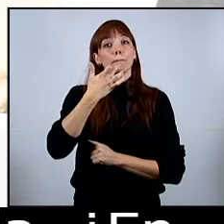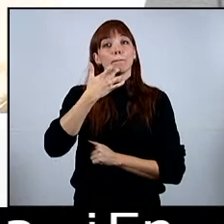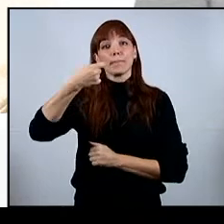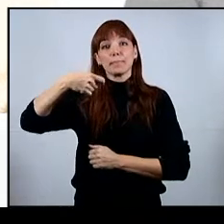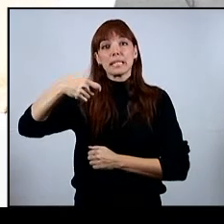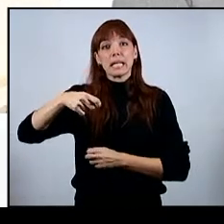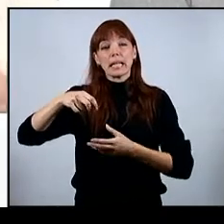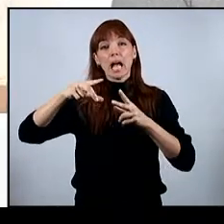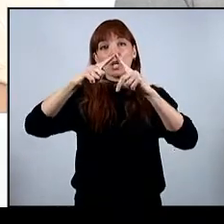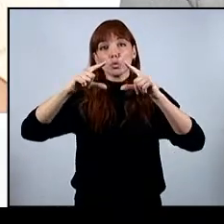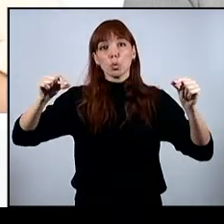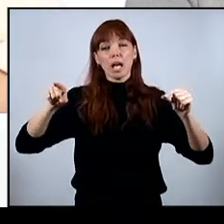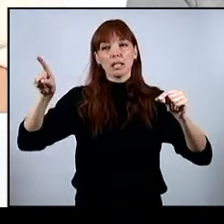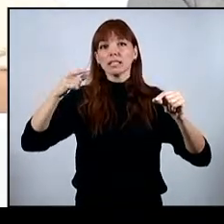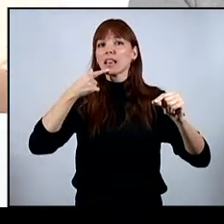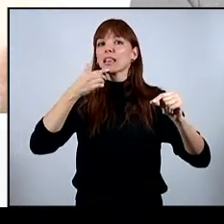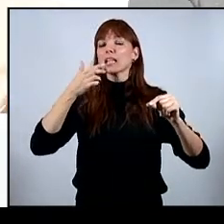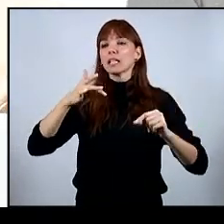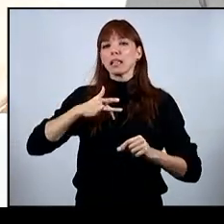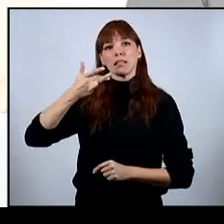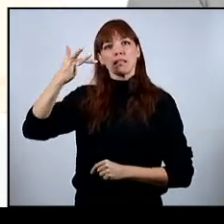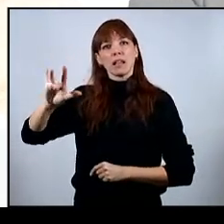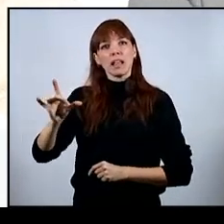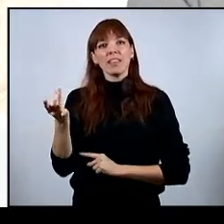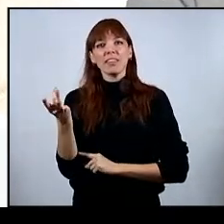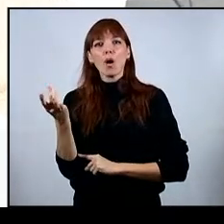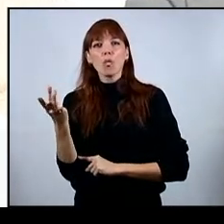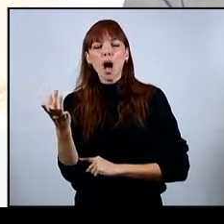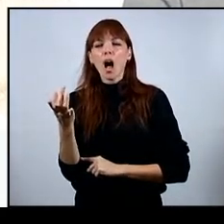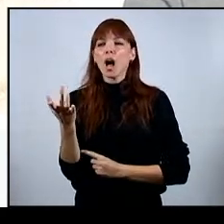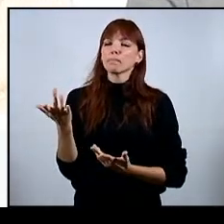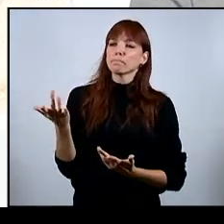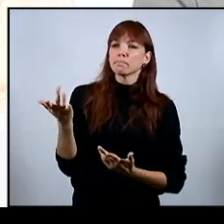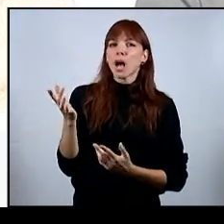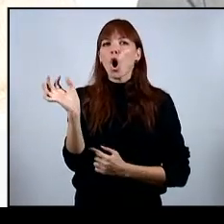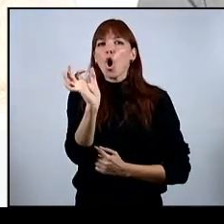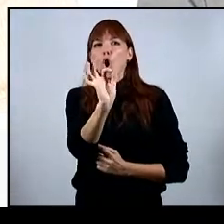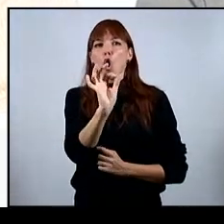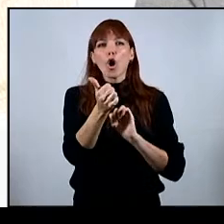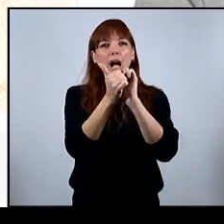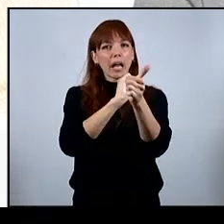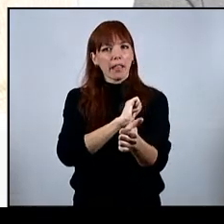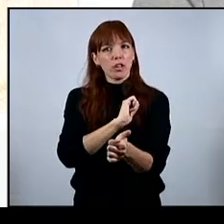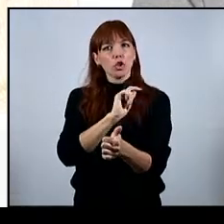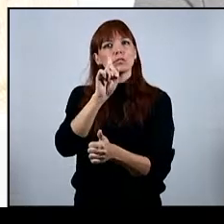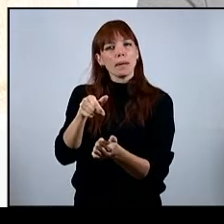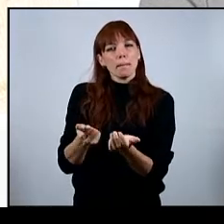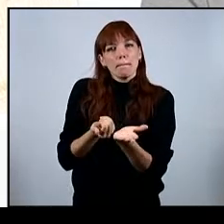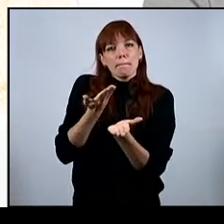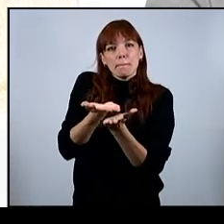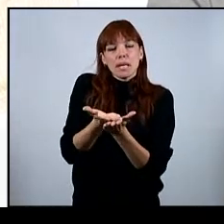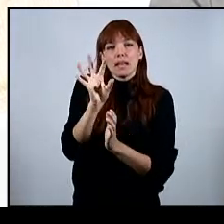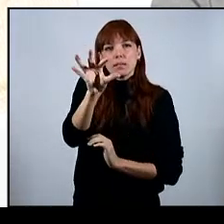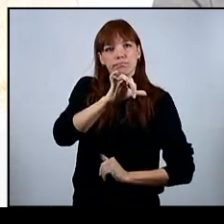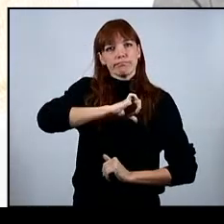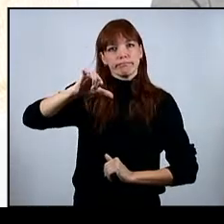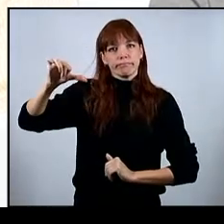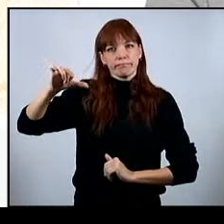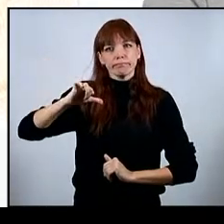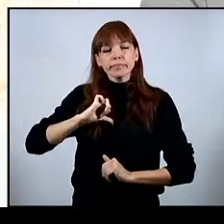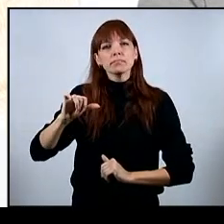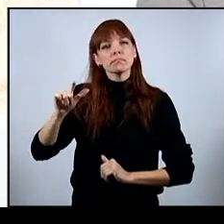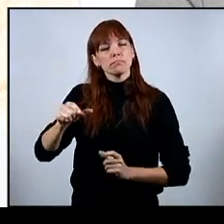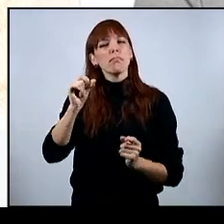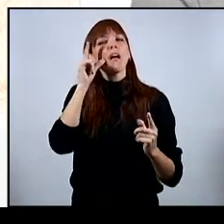hablaba de que en el caso de la condonación no solamente se hable del FLA, también de los créditos que tengan pedido las comunidades autónomas, que se